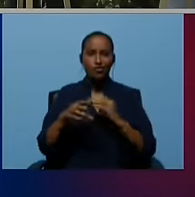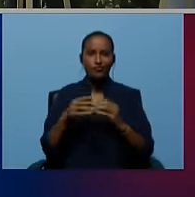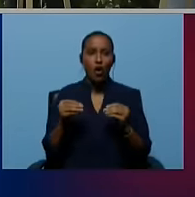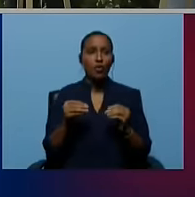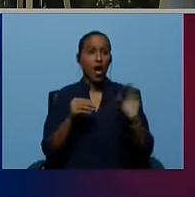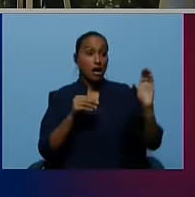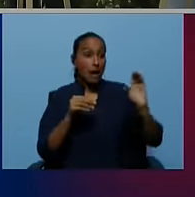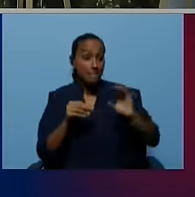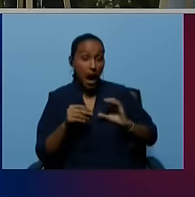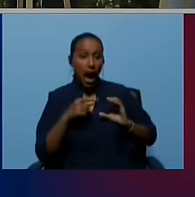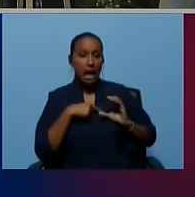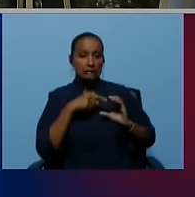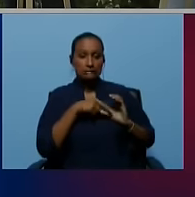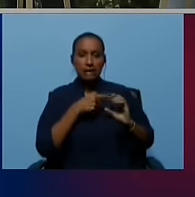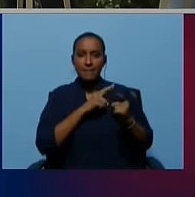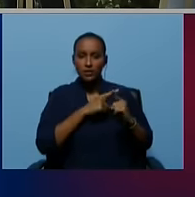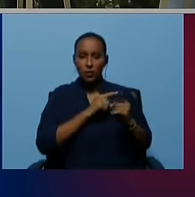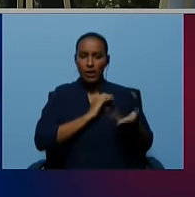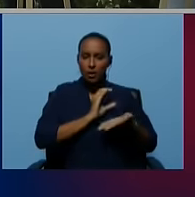la gran misión